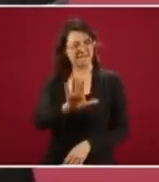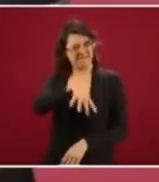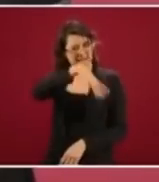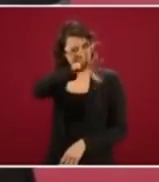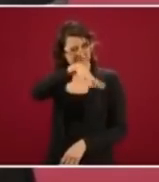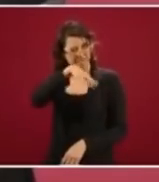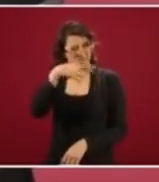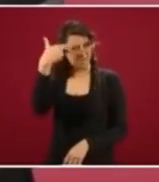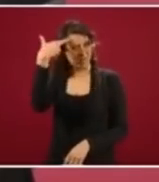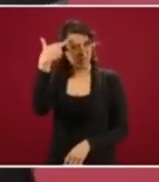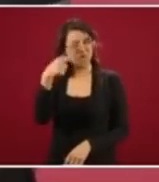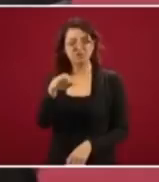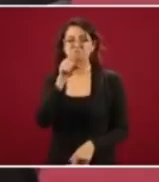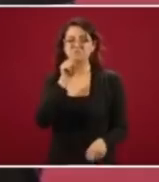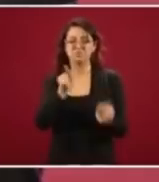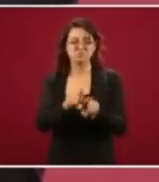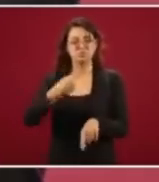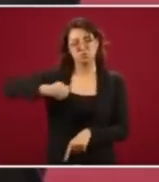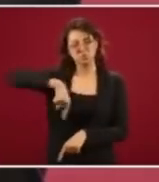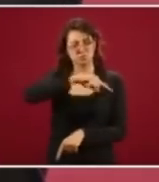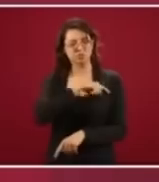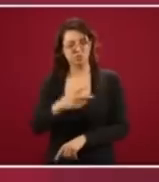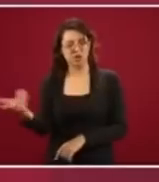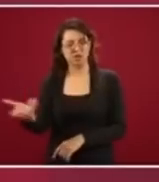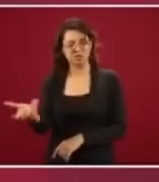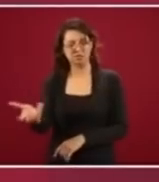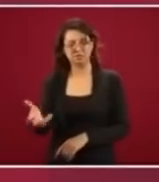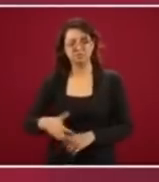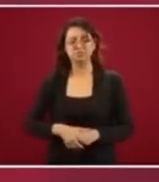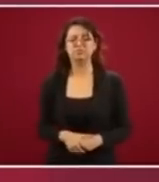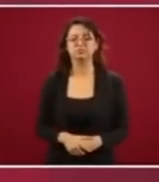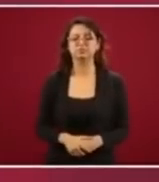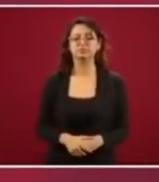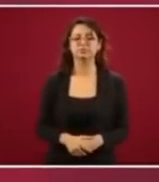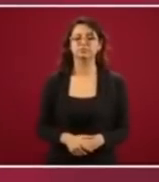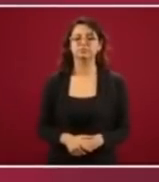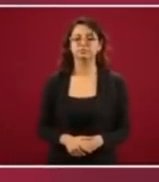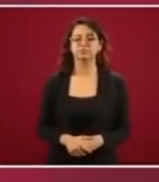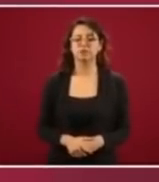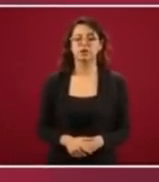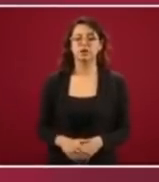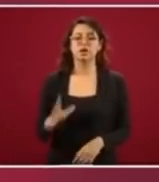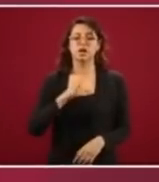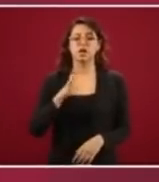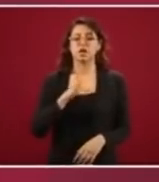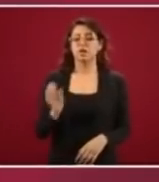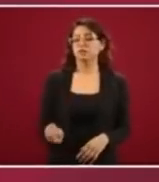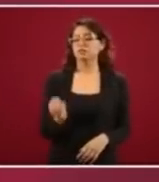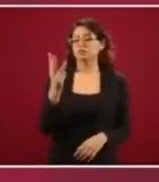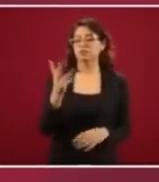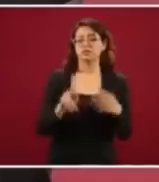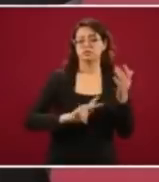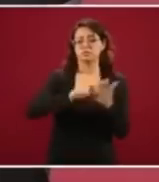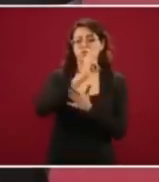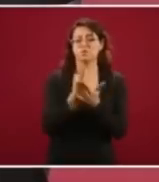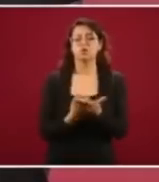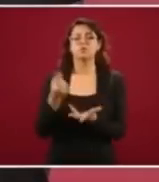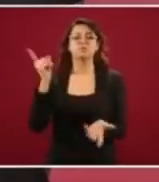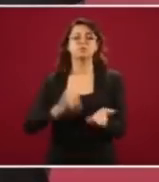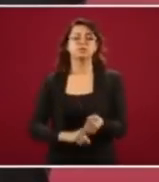Eso es lo que estamos haciendo. Son tres programas en el Infonavit.